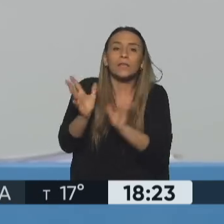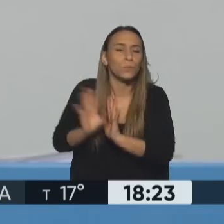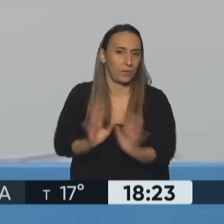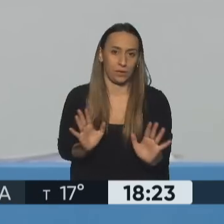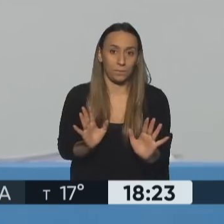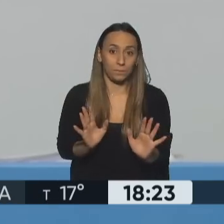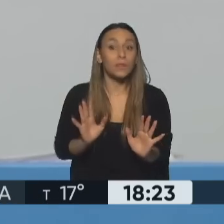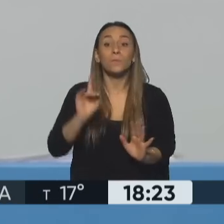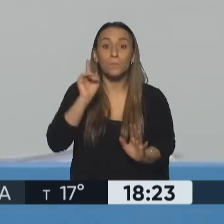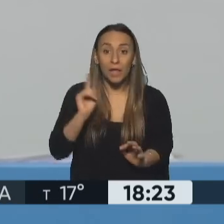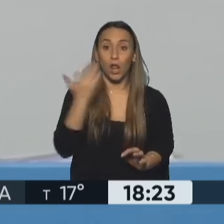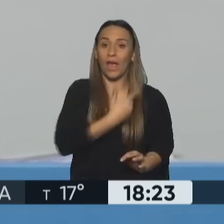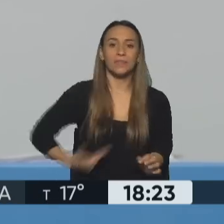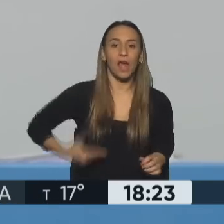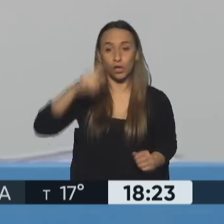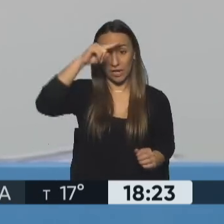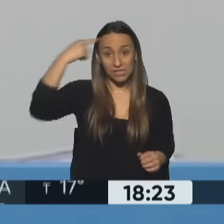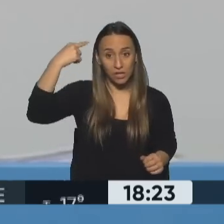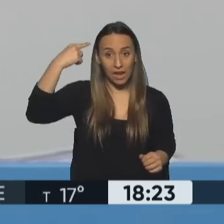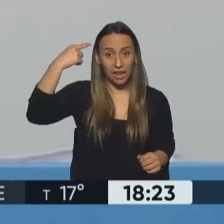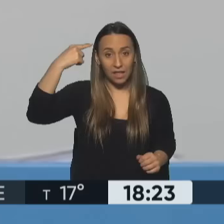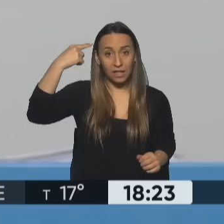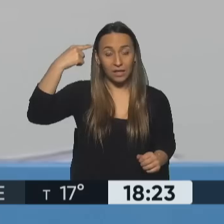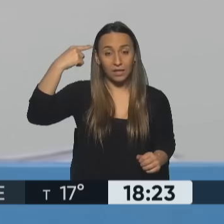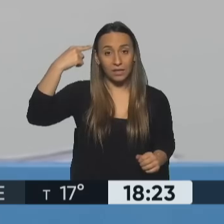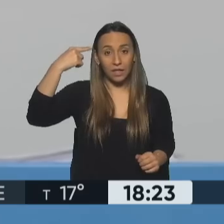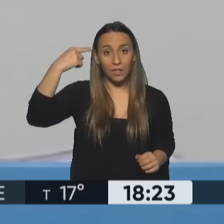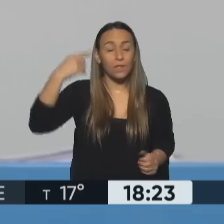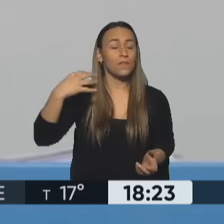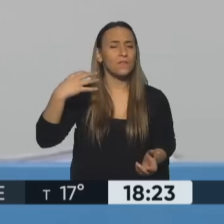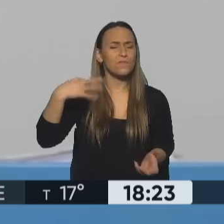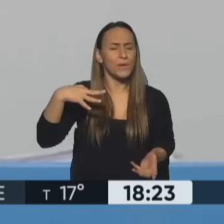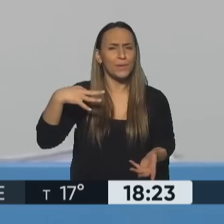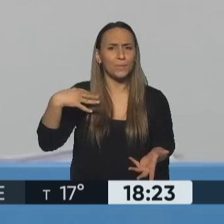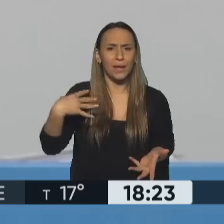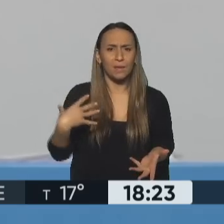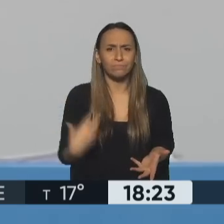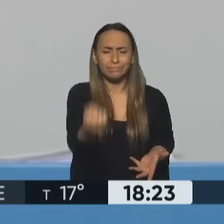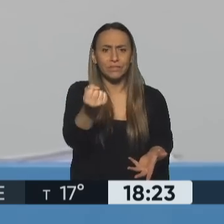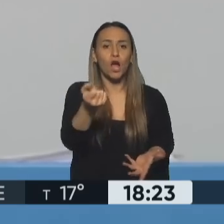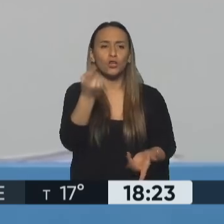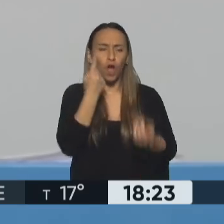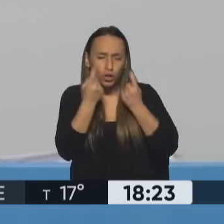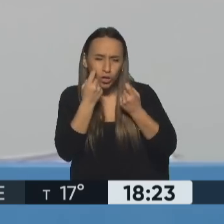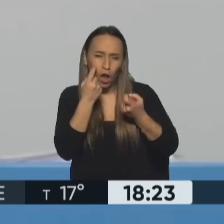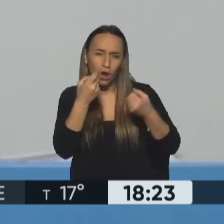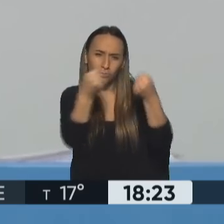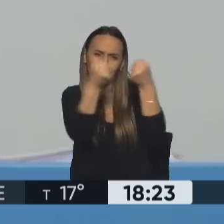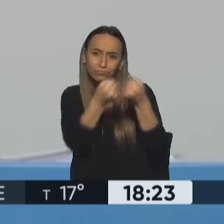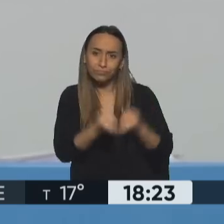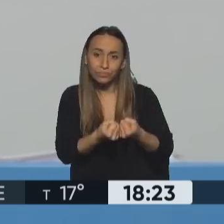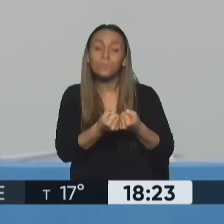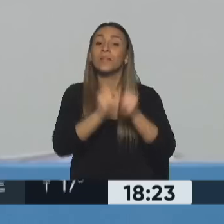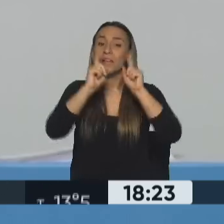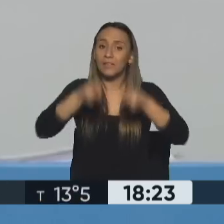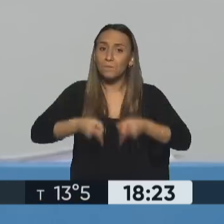Estado Nacional debe recuperar el control, la auditoría y la aplicación de las políticas